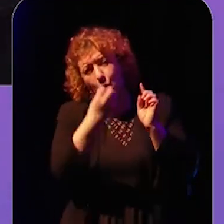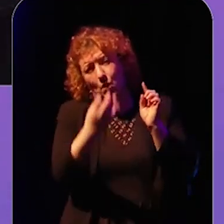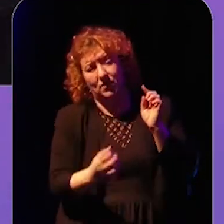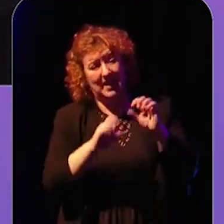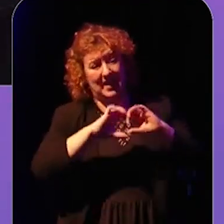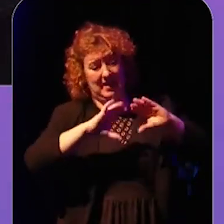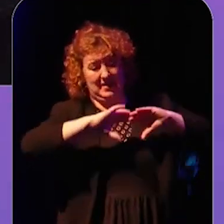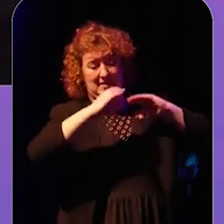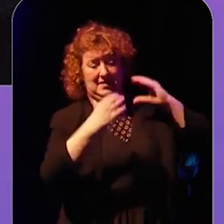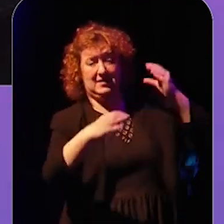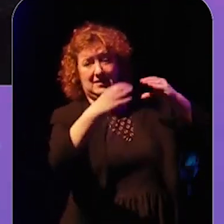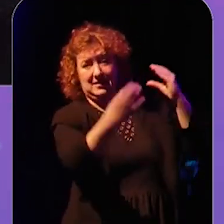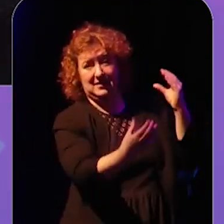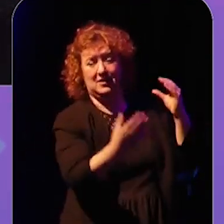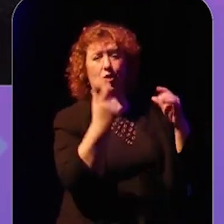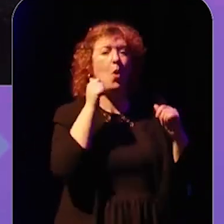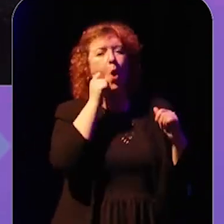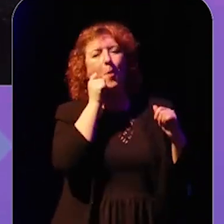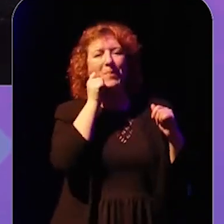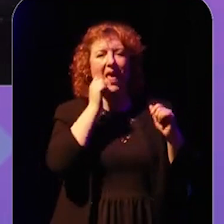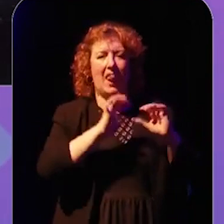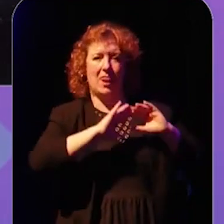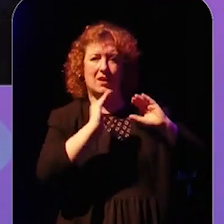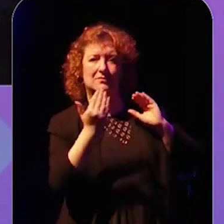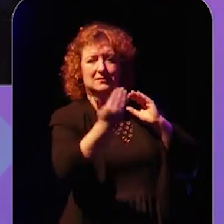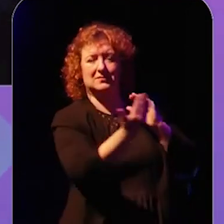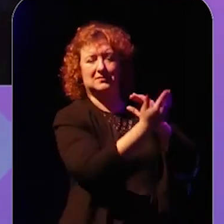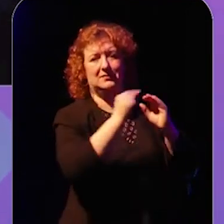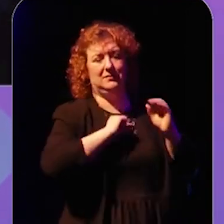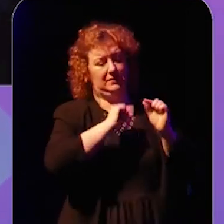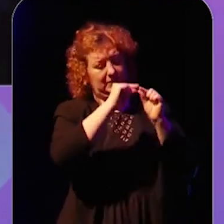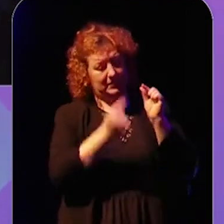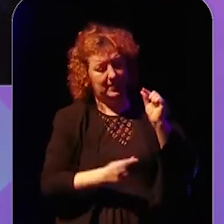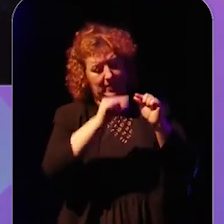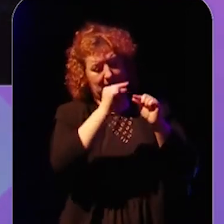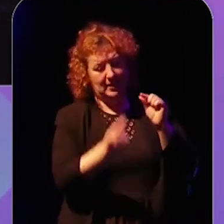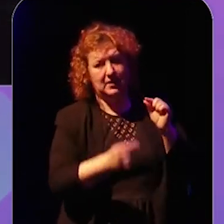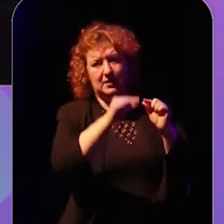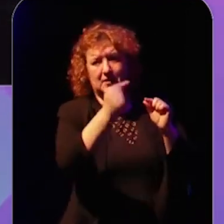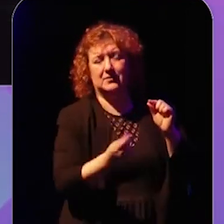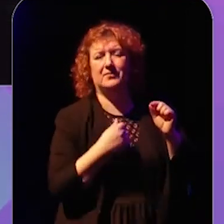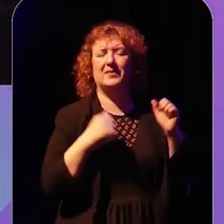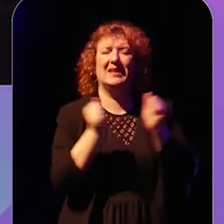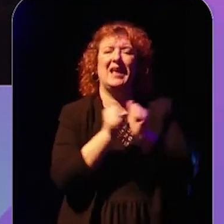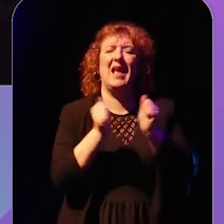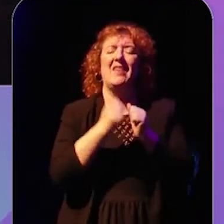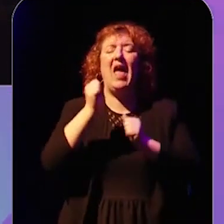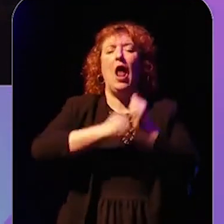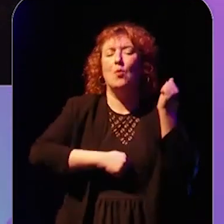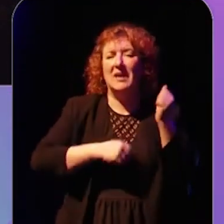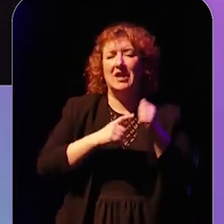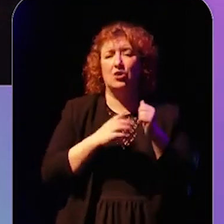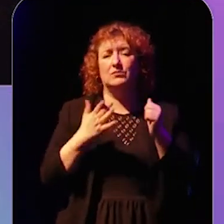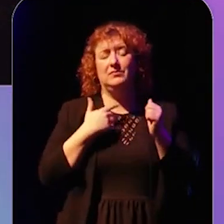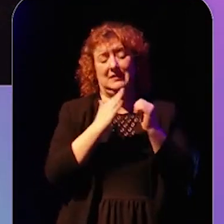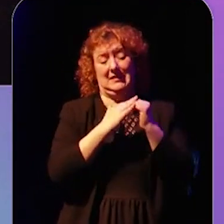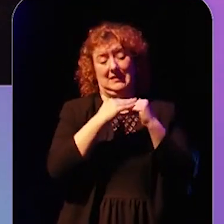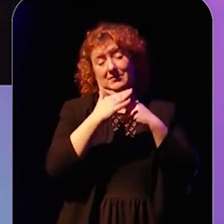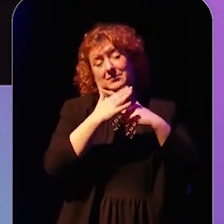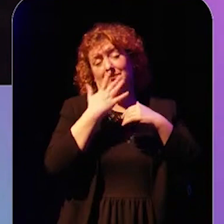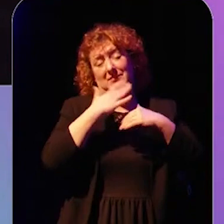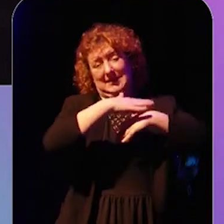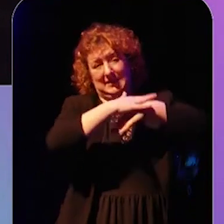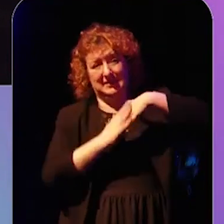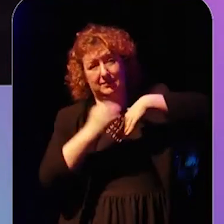la geometría de esa piel del edificio. Se trata de unas piezas, unas costillas de aluminio, que en su lomo, en su parte exterior,